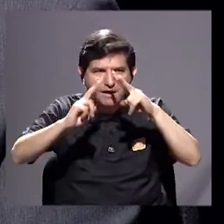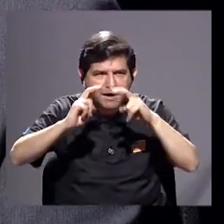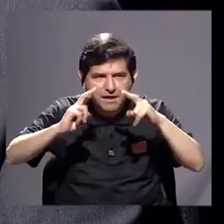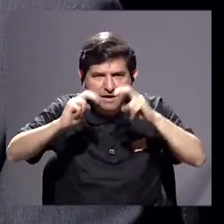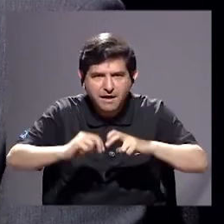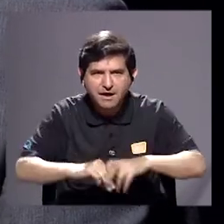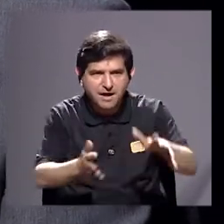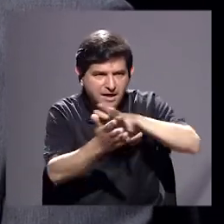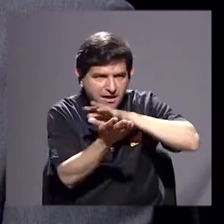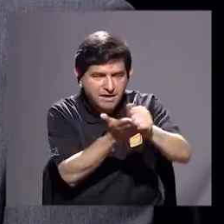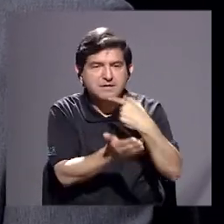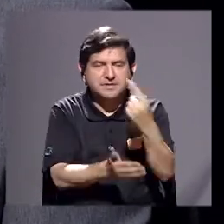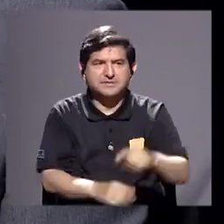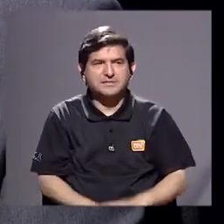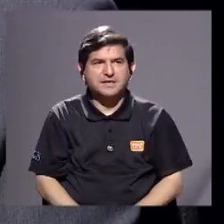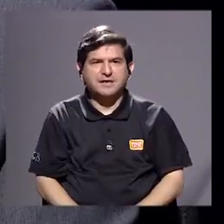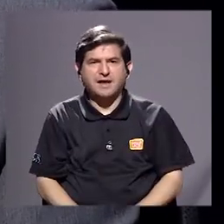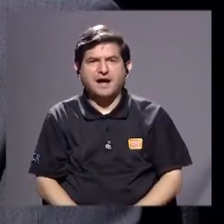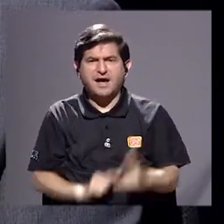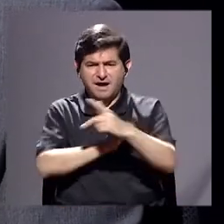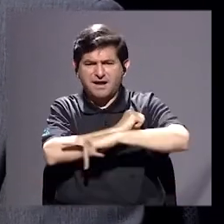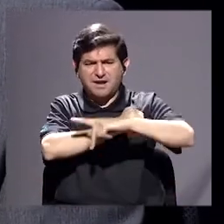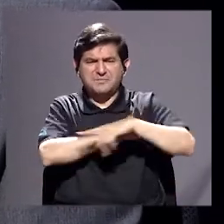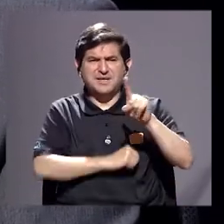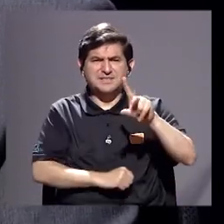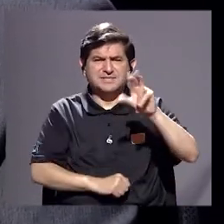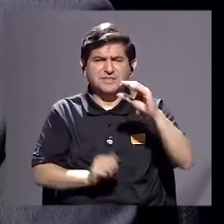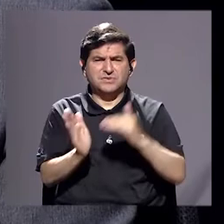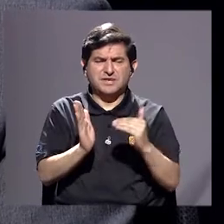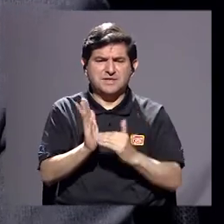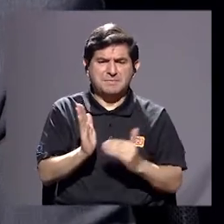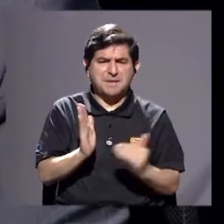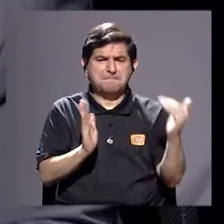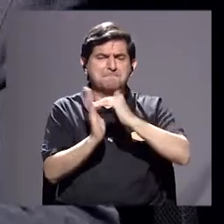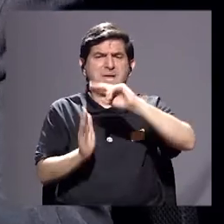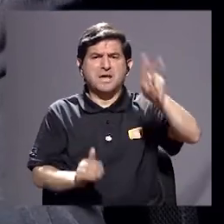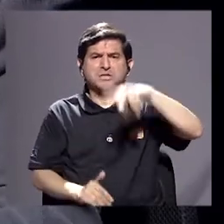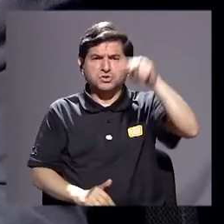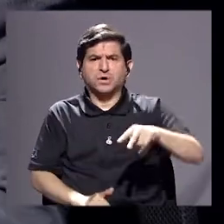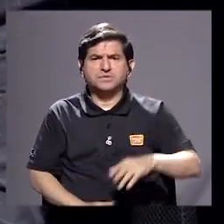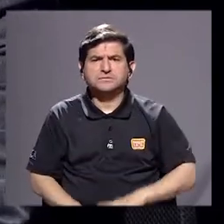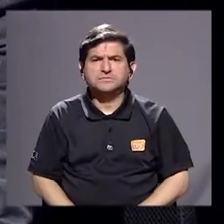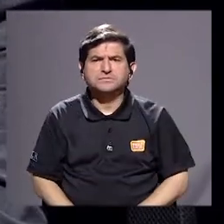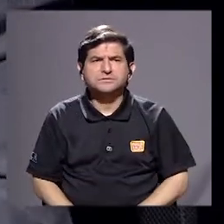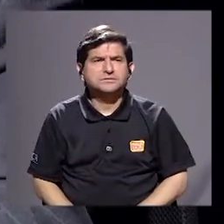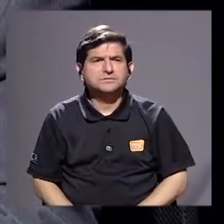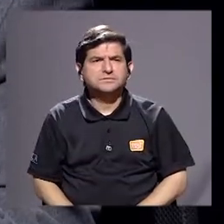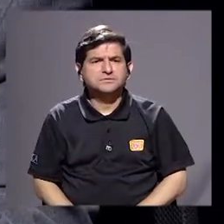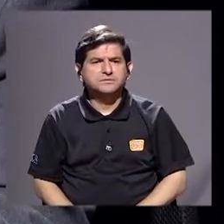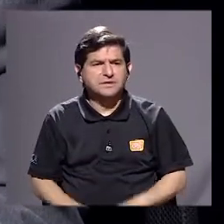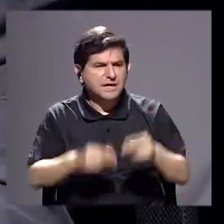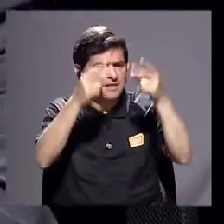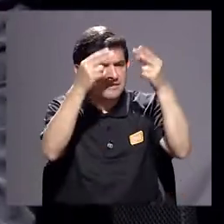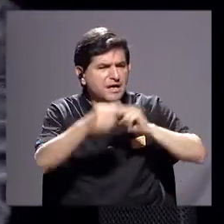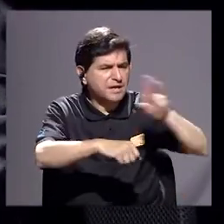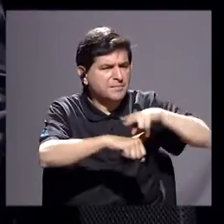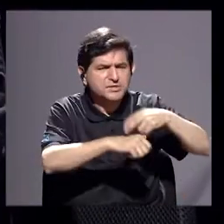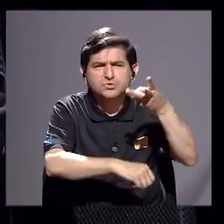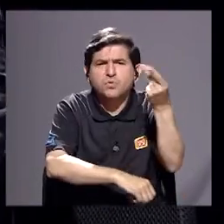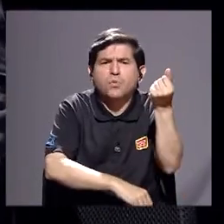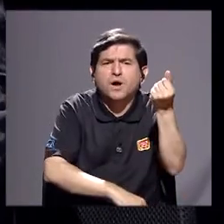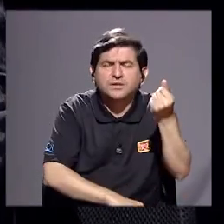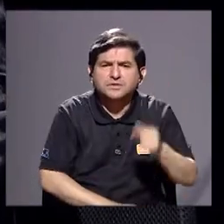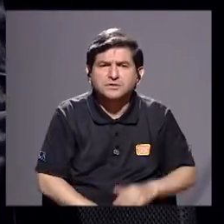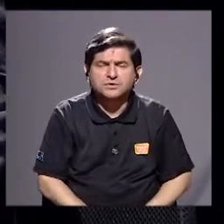de los daños se dice otro le está costando al país 130 mil millones de colones cuánto puede salir del presupuesto ordinario del